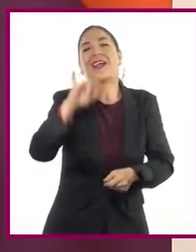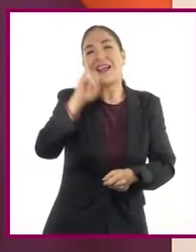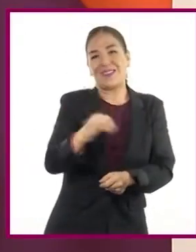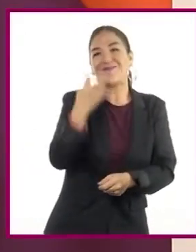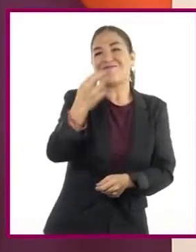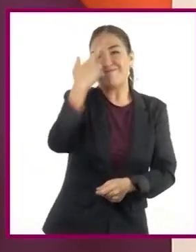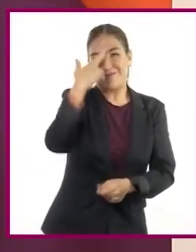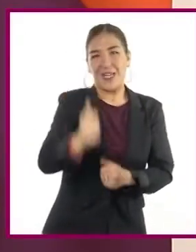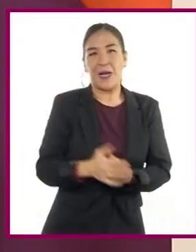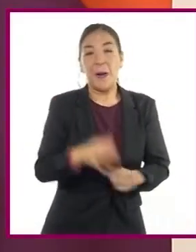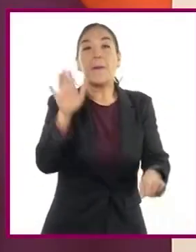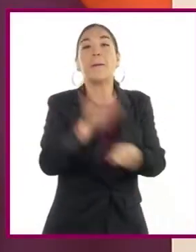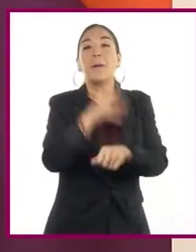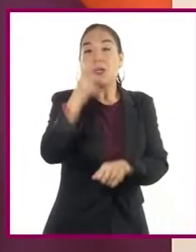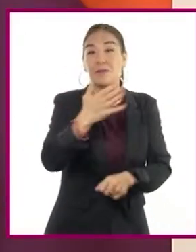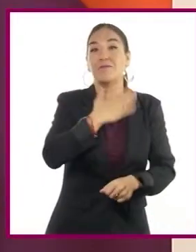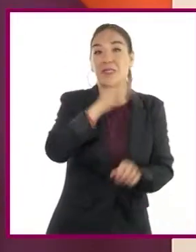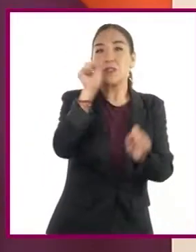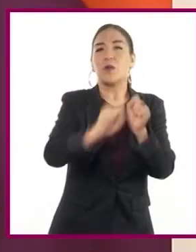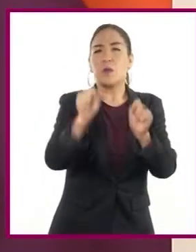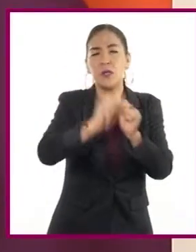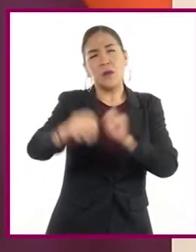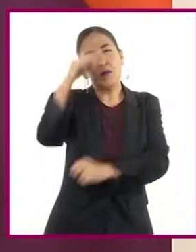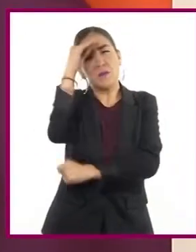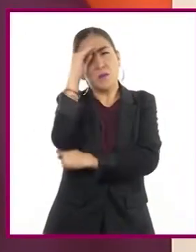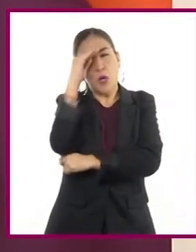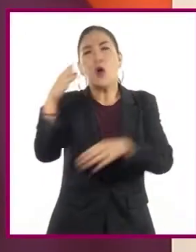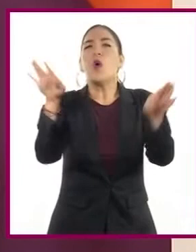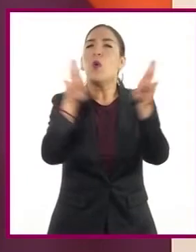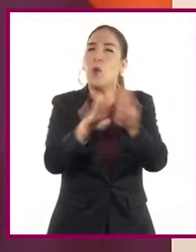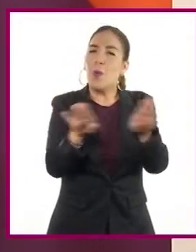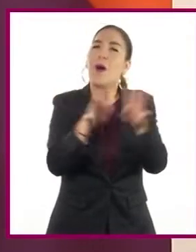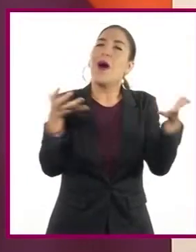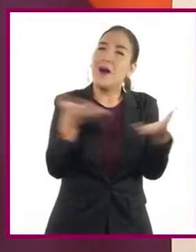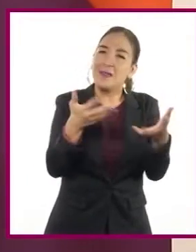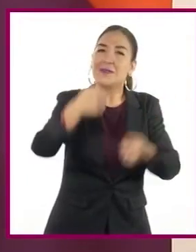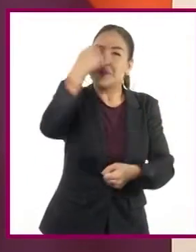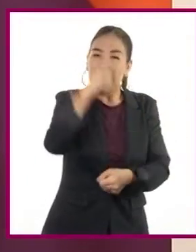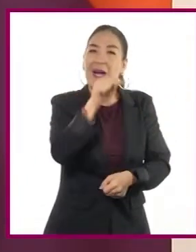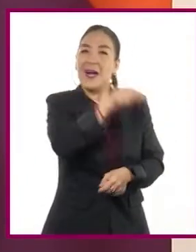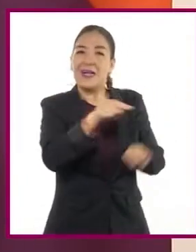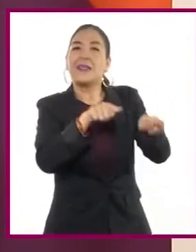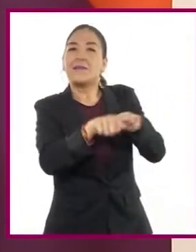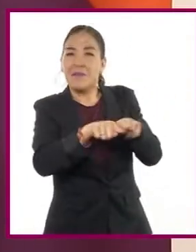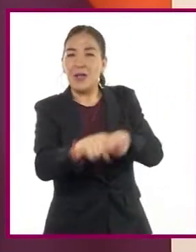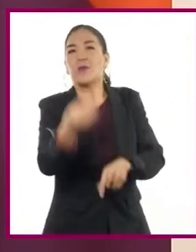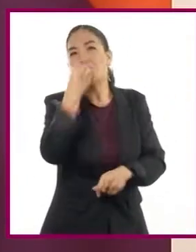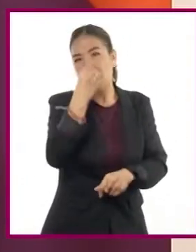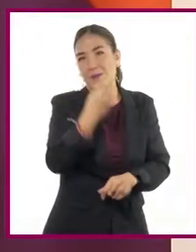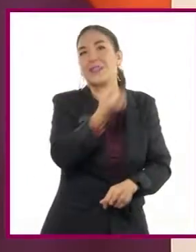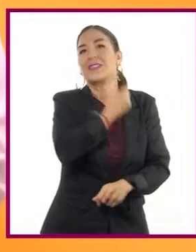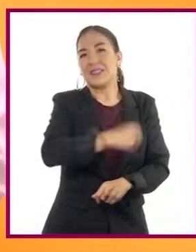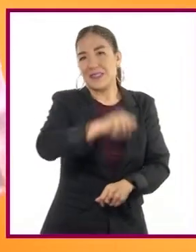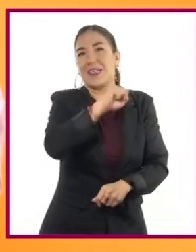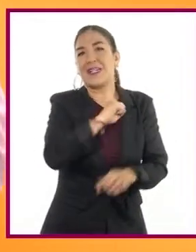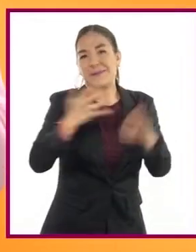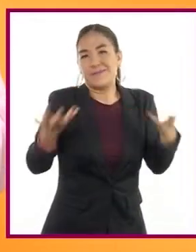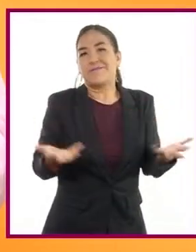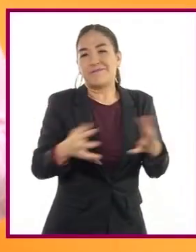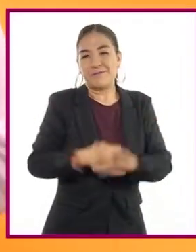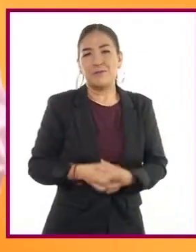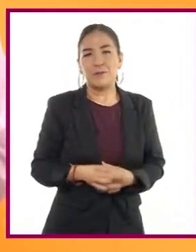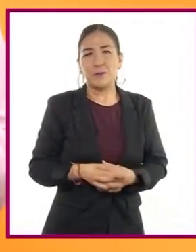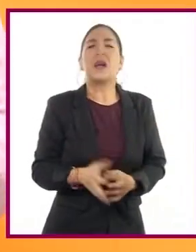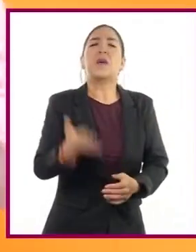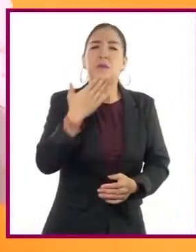Efectivamente. Por eso mi sobrino se quedó pensando cómo hacerle para que su hermana coma alimentos saludables.